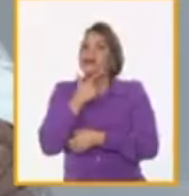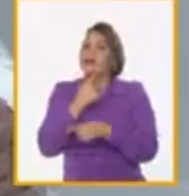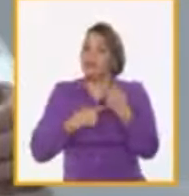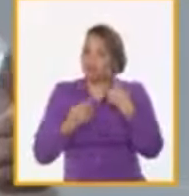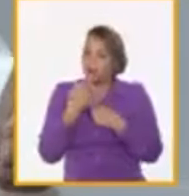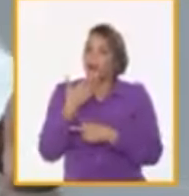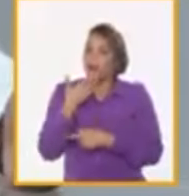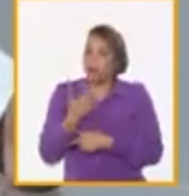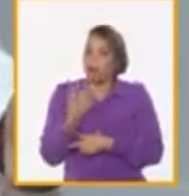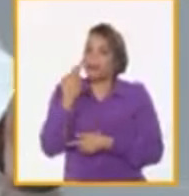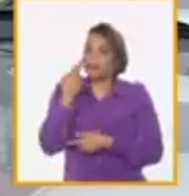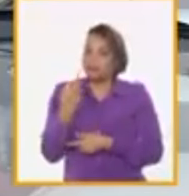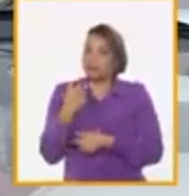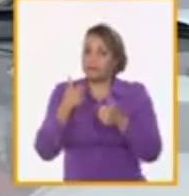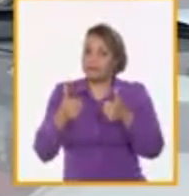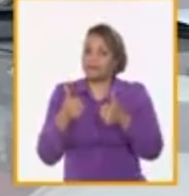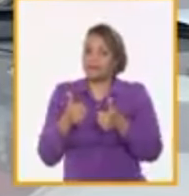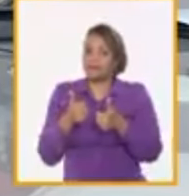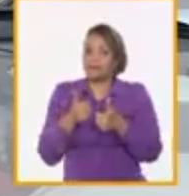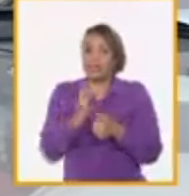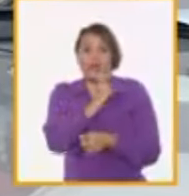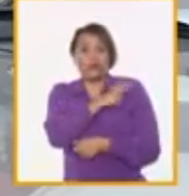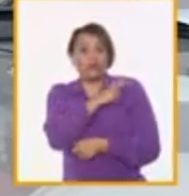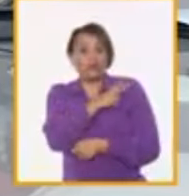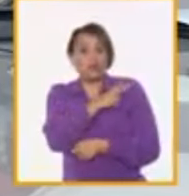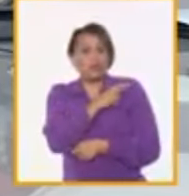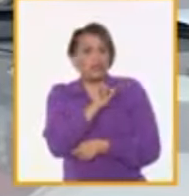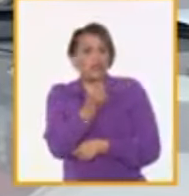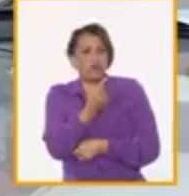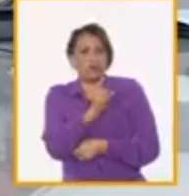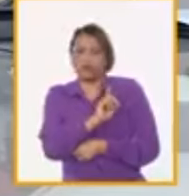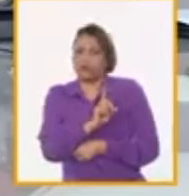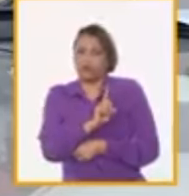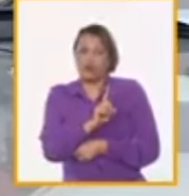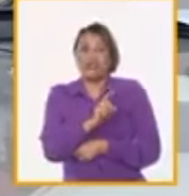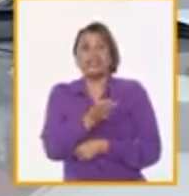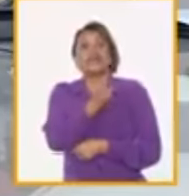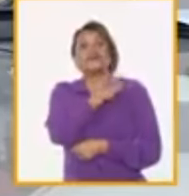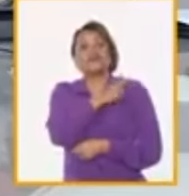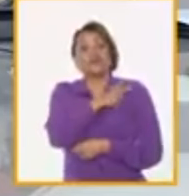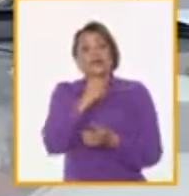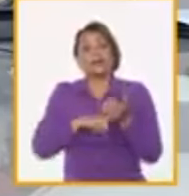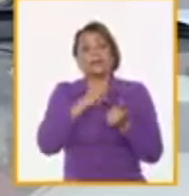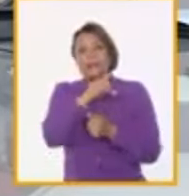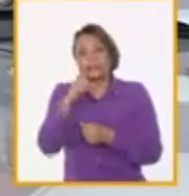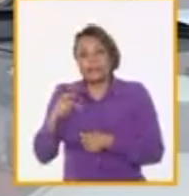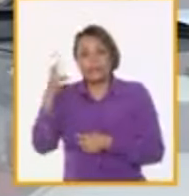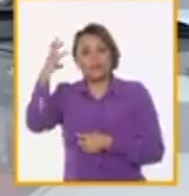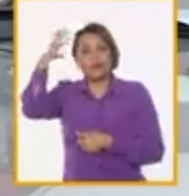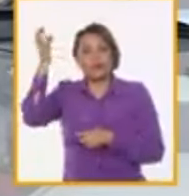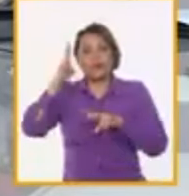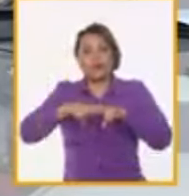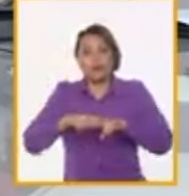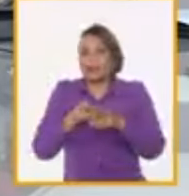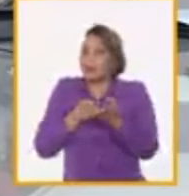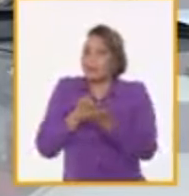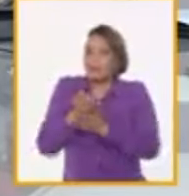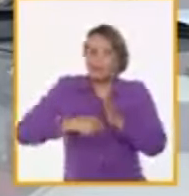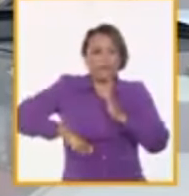reconocer, no solo las autoridades de La Lisa, sino las autoridades del partido y del gobierno en La Habana, que están